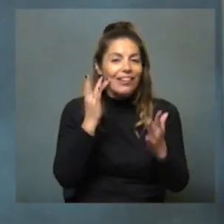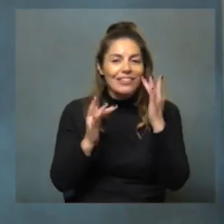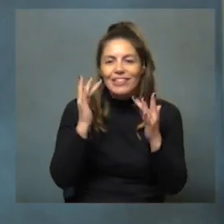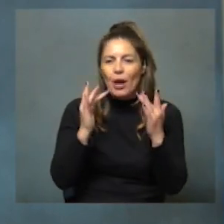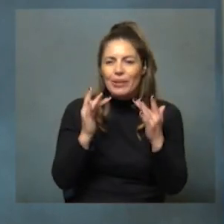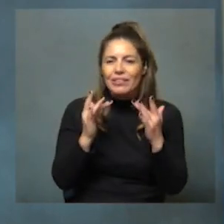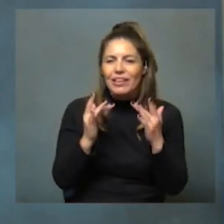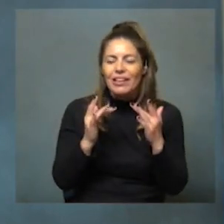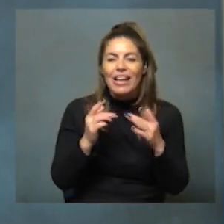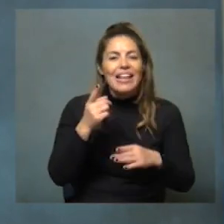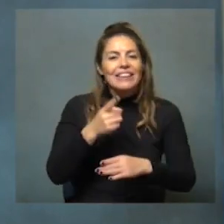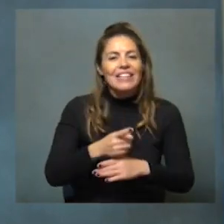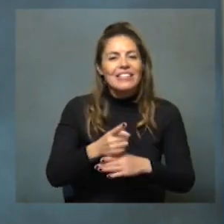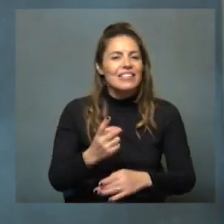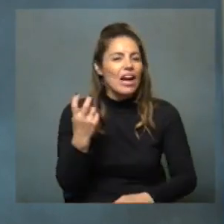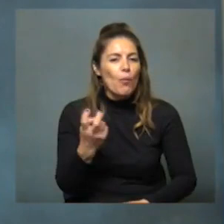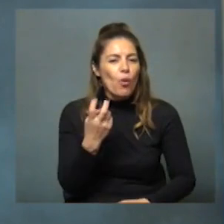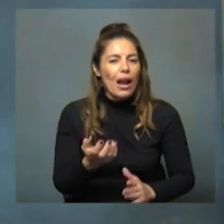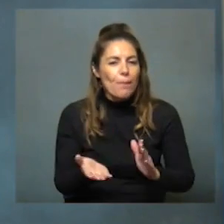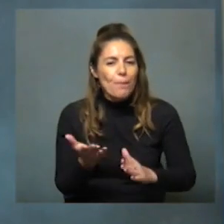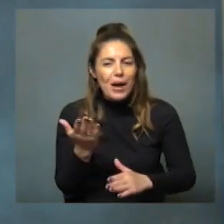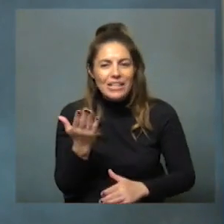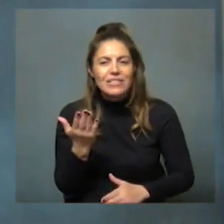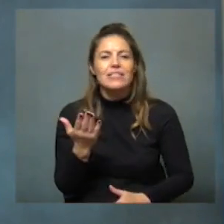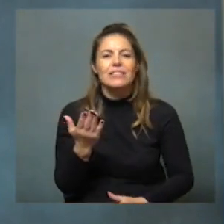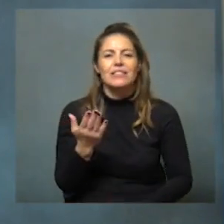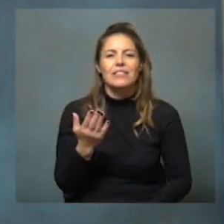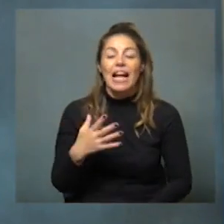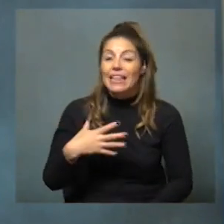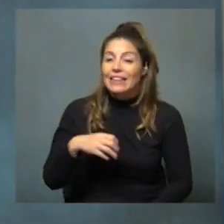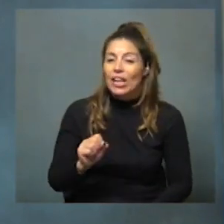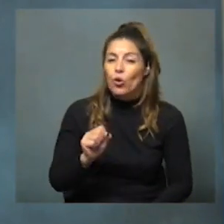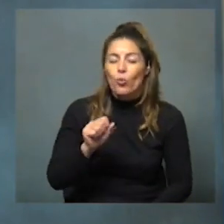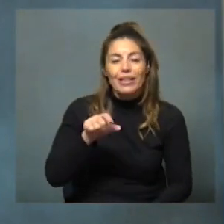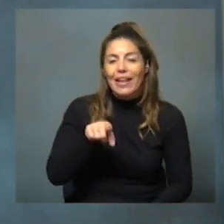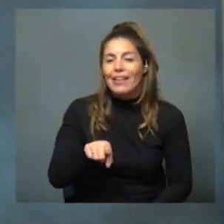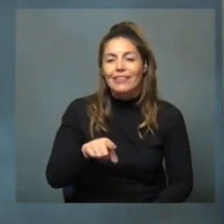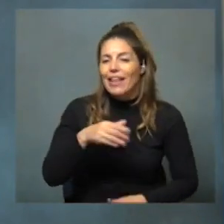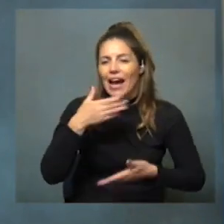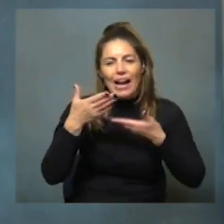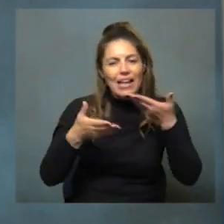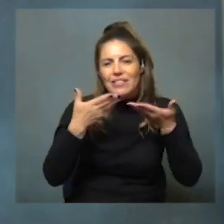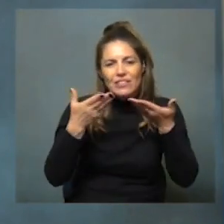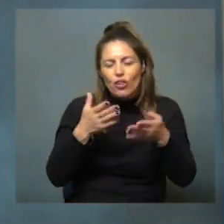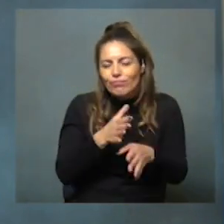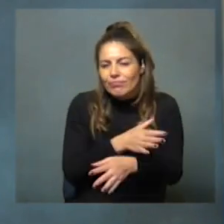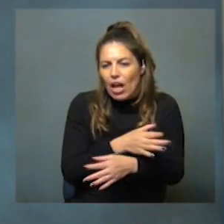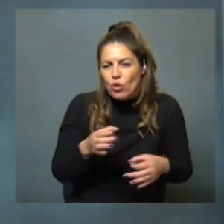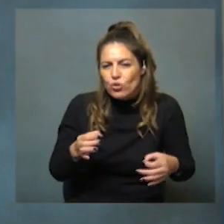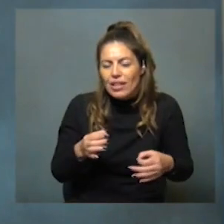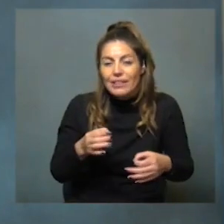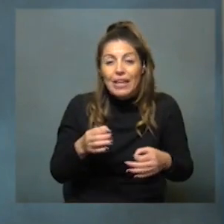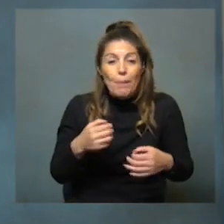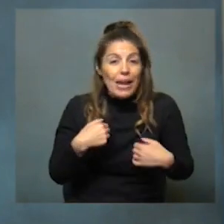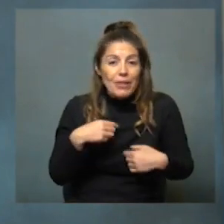Y entonces me decidí un poco a buscar más y descubrí esta perla alucinante y era una